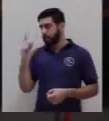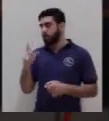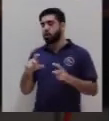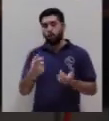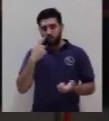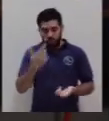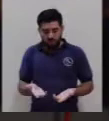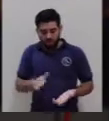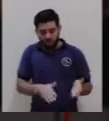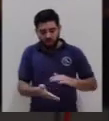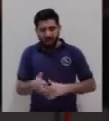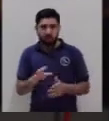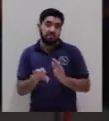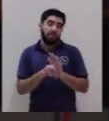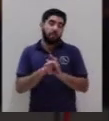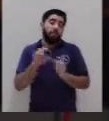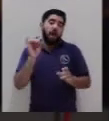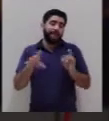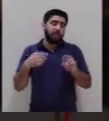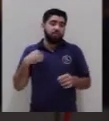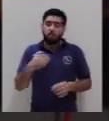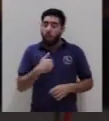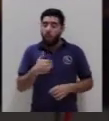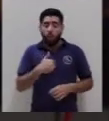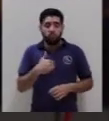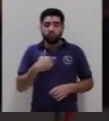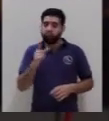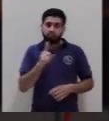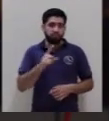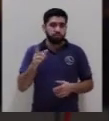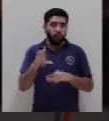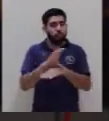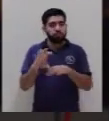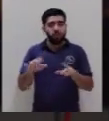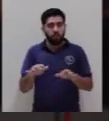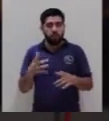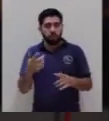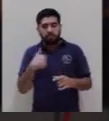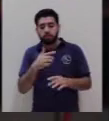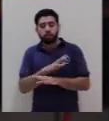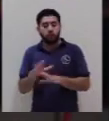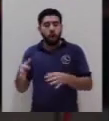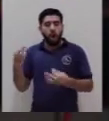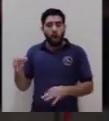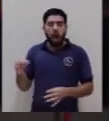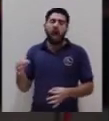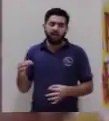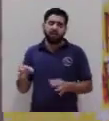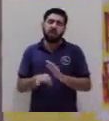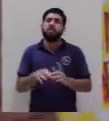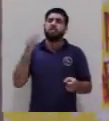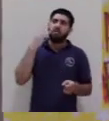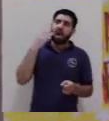necesidad de computadora, ¿verdad? Sí. A veces no tenemos la opción en casa de una computadora y ahora que debemos quedarnos en casa, no podemos